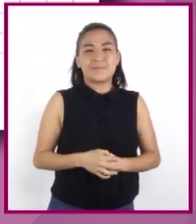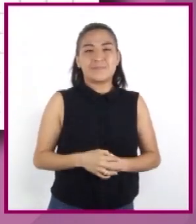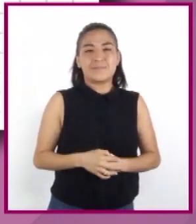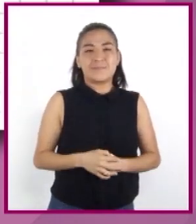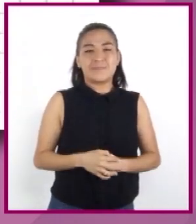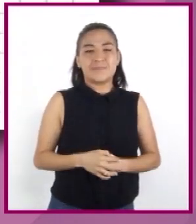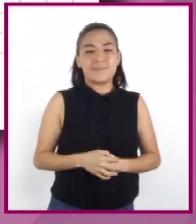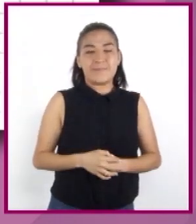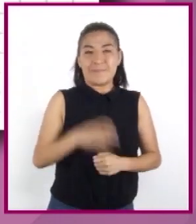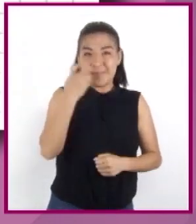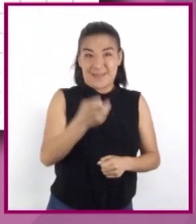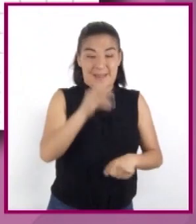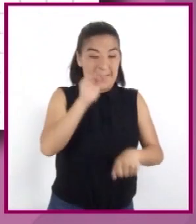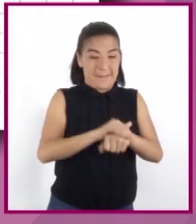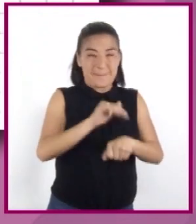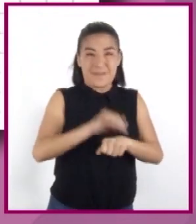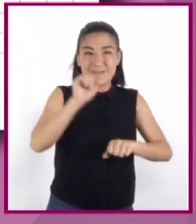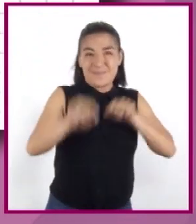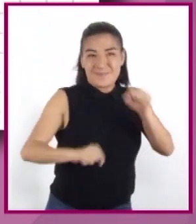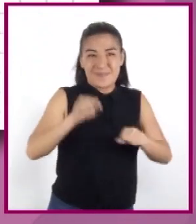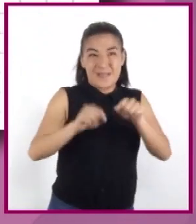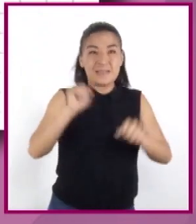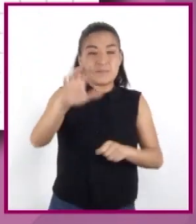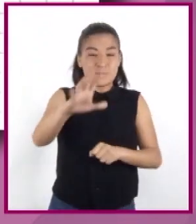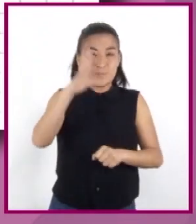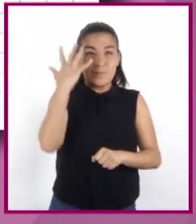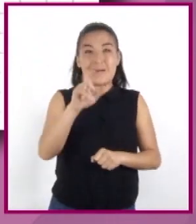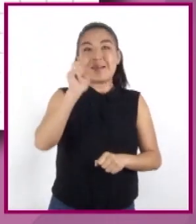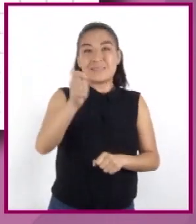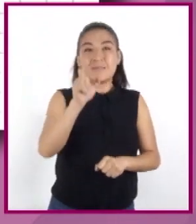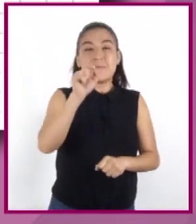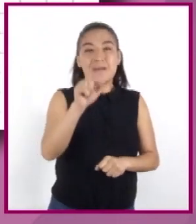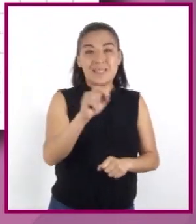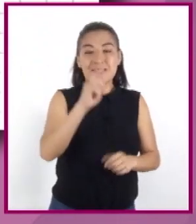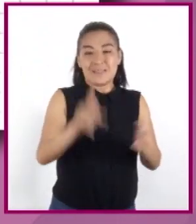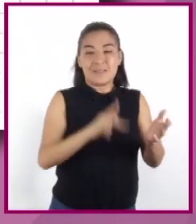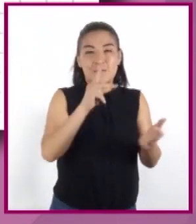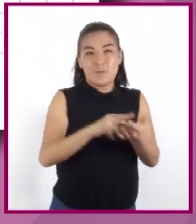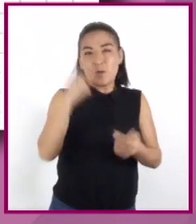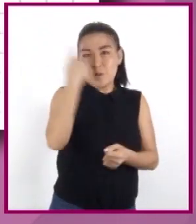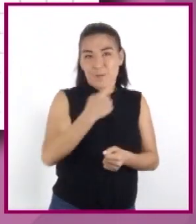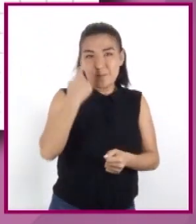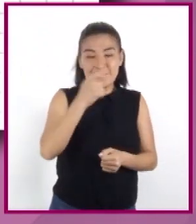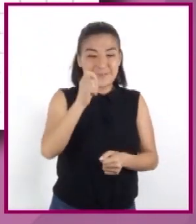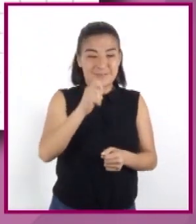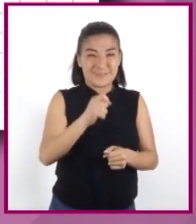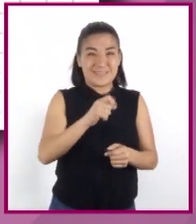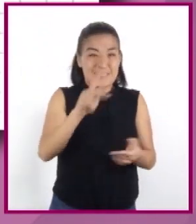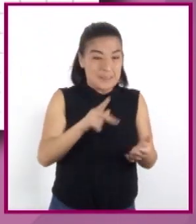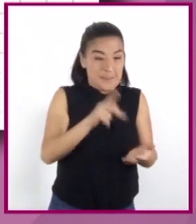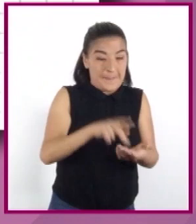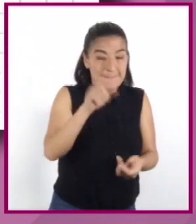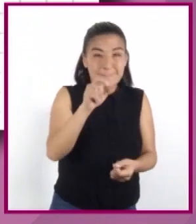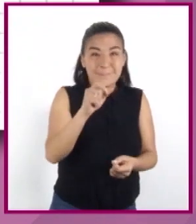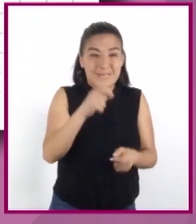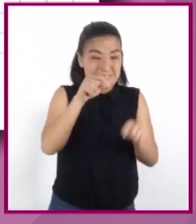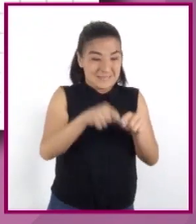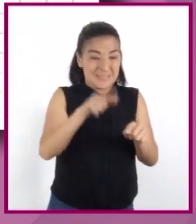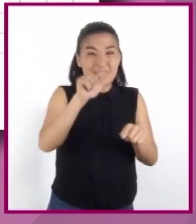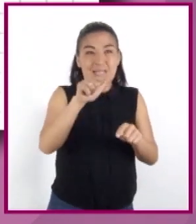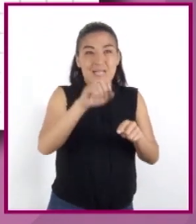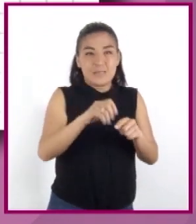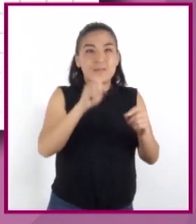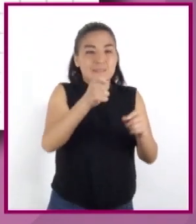el amigo que va en bicicleta viaja a 20 kilómetros por hora y parte del kilómetro 20 a partir de donde está Lalo,